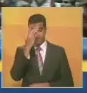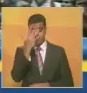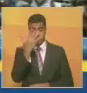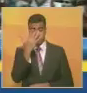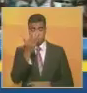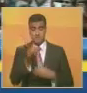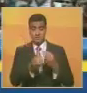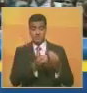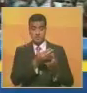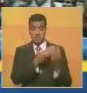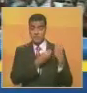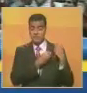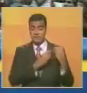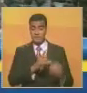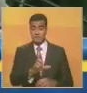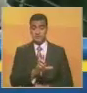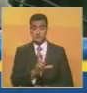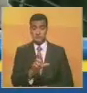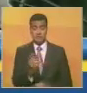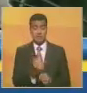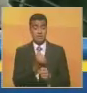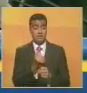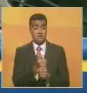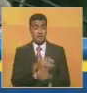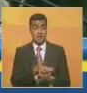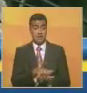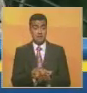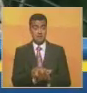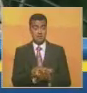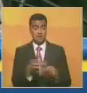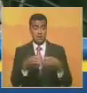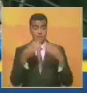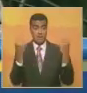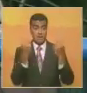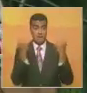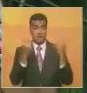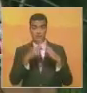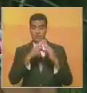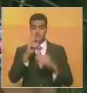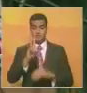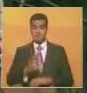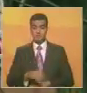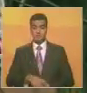reunirá con la militancia del PSV para trabajar en la integración del comando de campaña en todo el país.